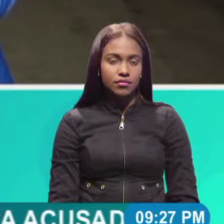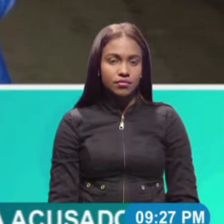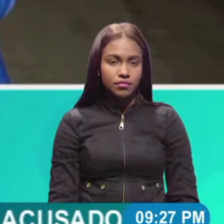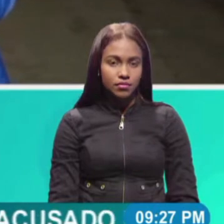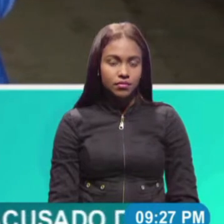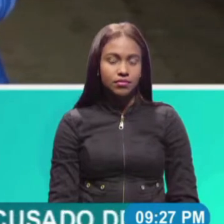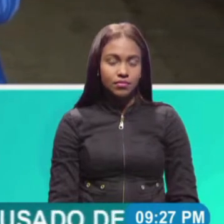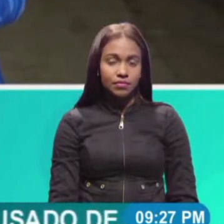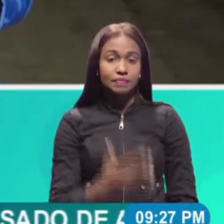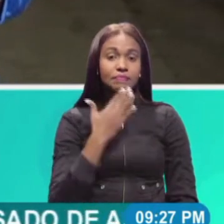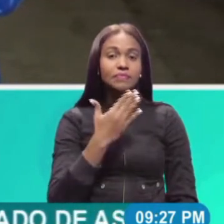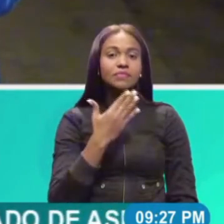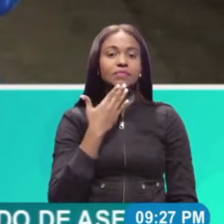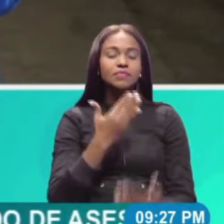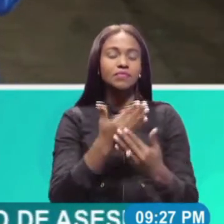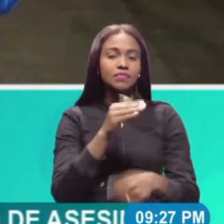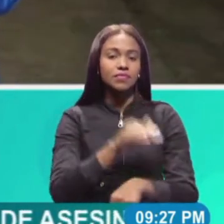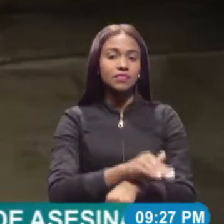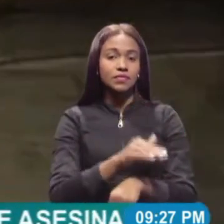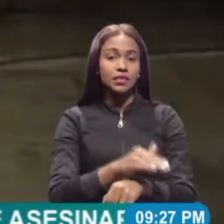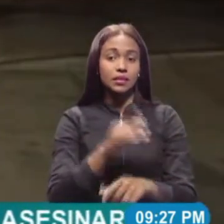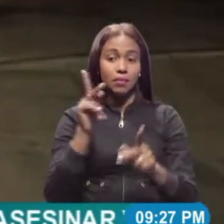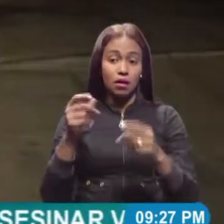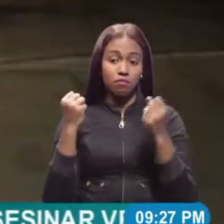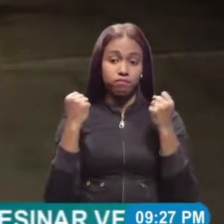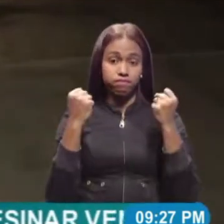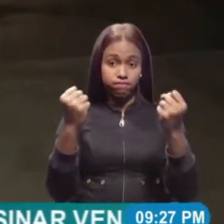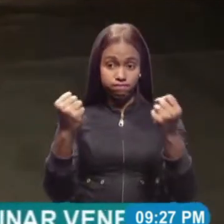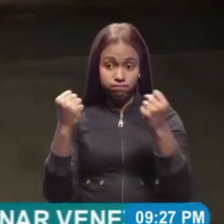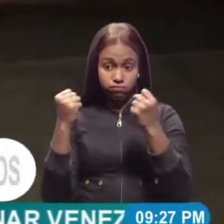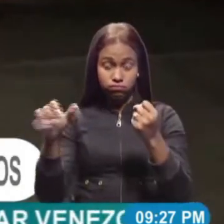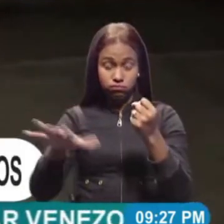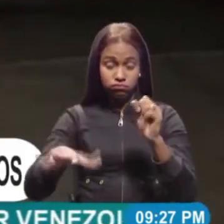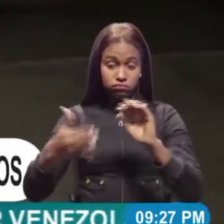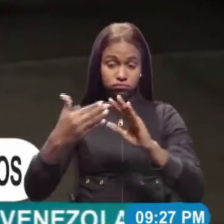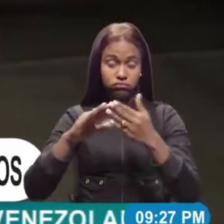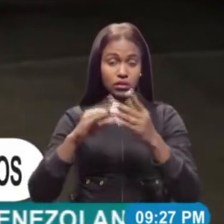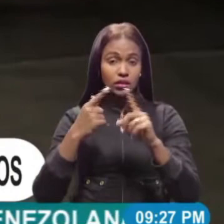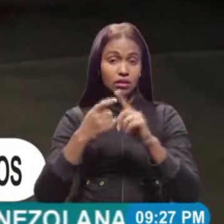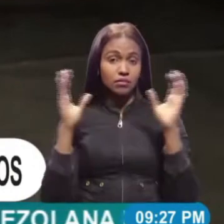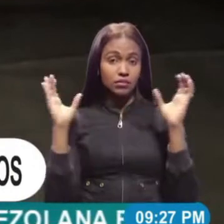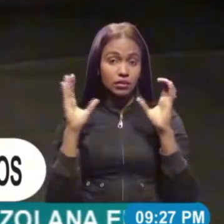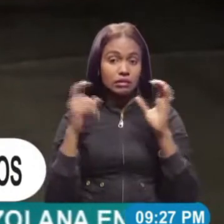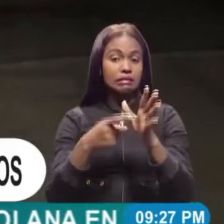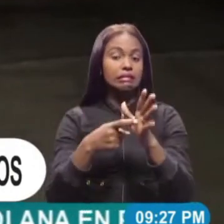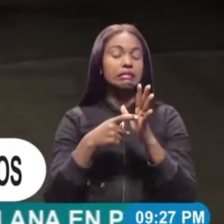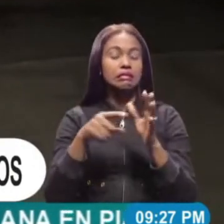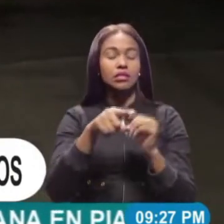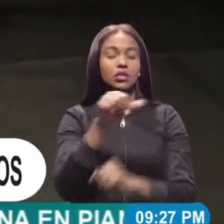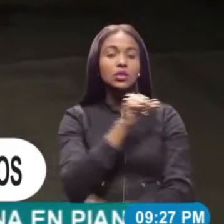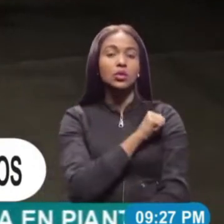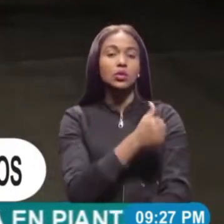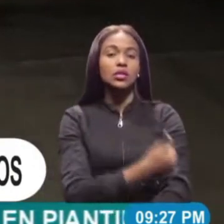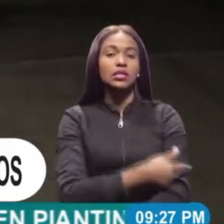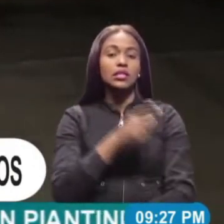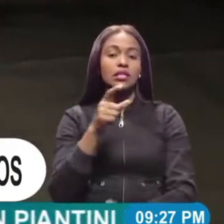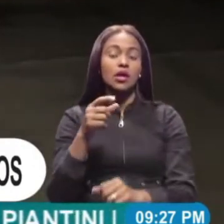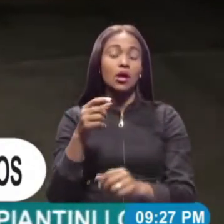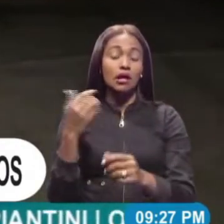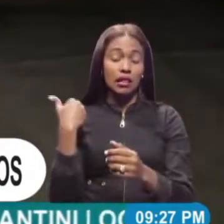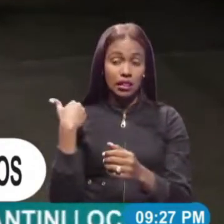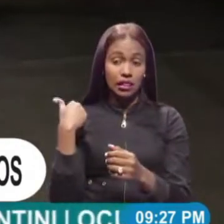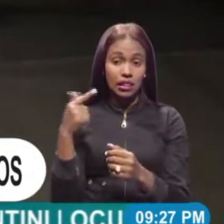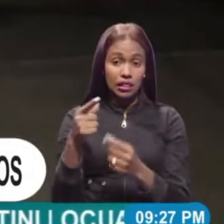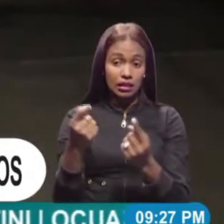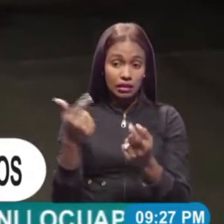Sí, gracias y buenas noches. Transportistas interurbanos del municipio de Constanza exigen a las autoridades competentes